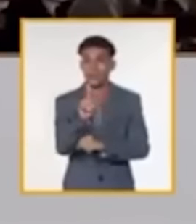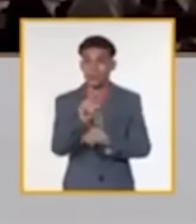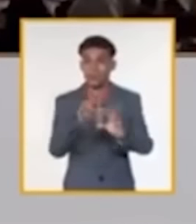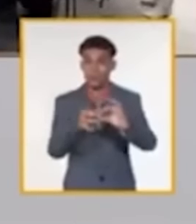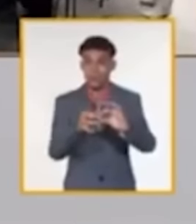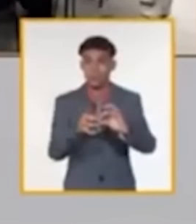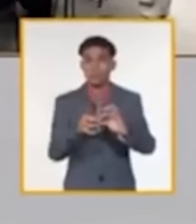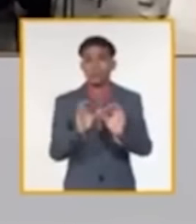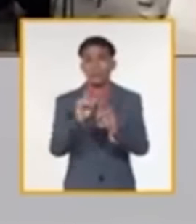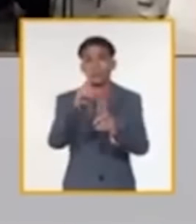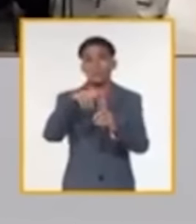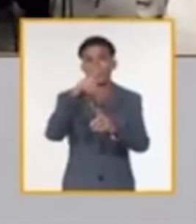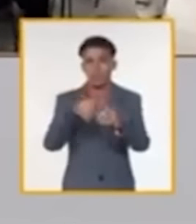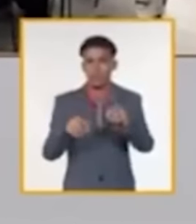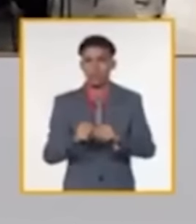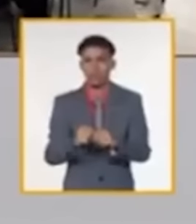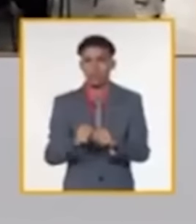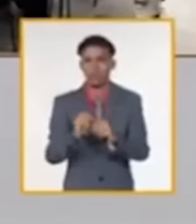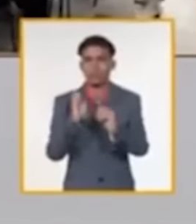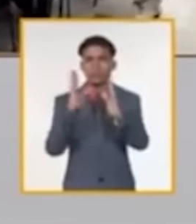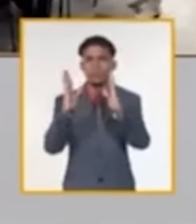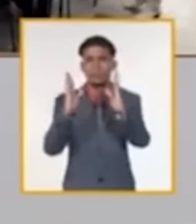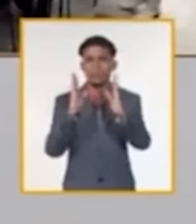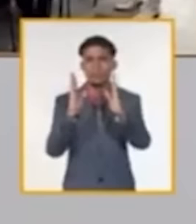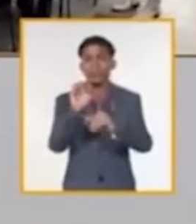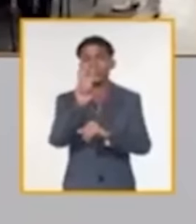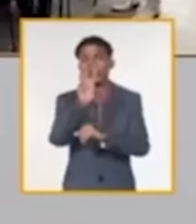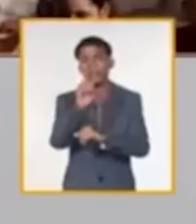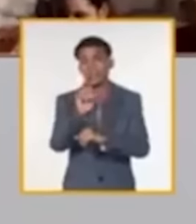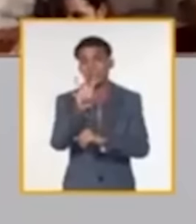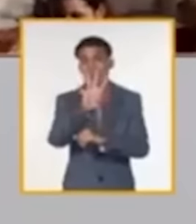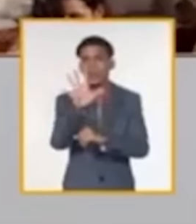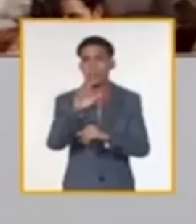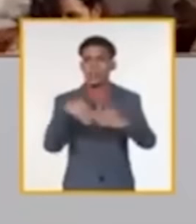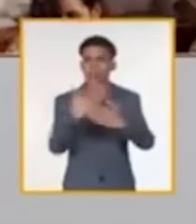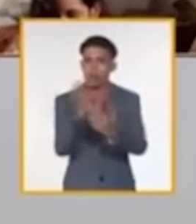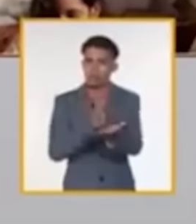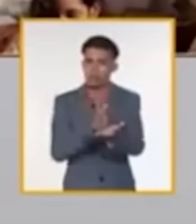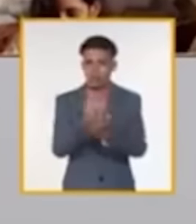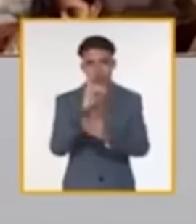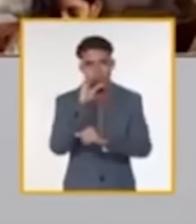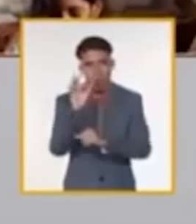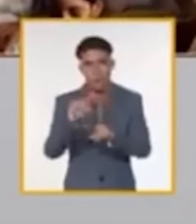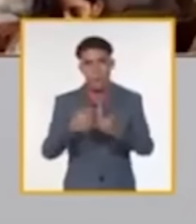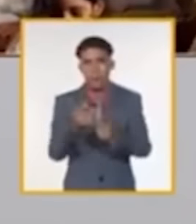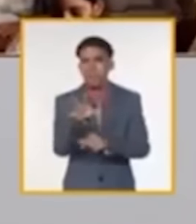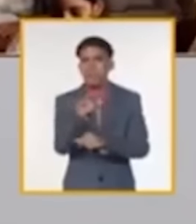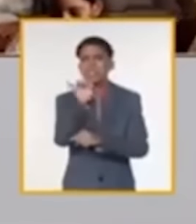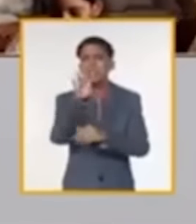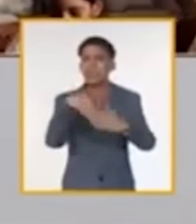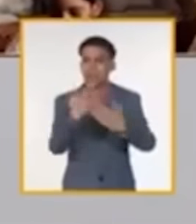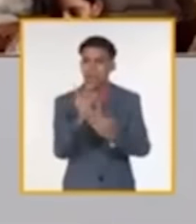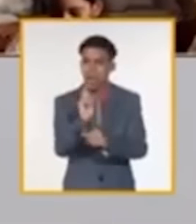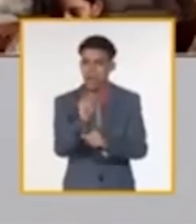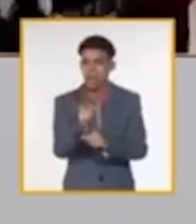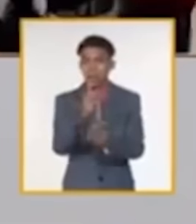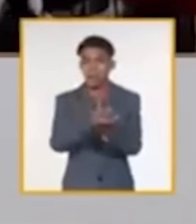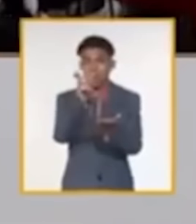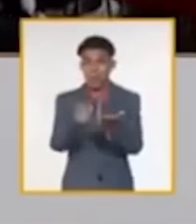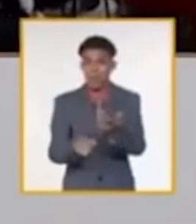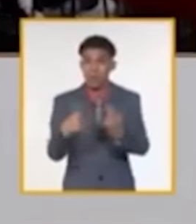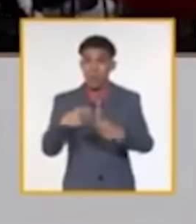ETP. No en un periodo de 30 ni de 45 días como épocas anteriores, pero sí en un periodo de 15 días, donde el estudiante, además